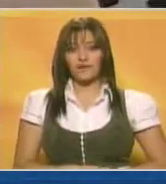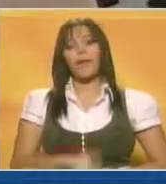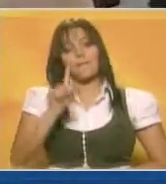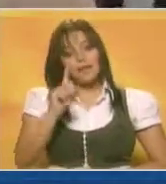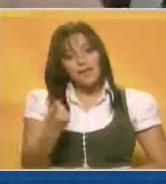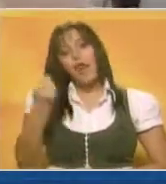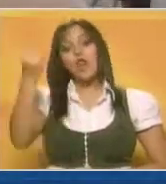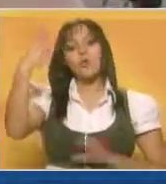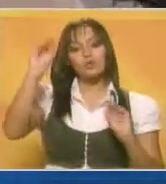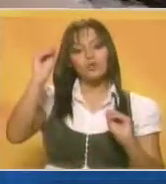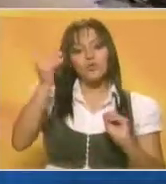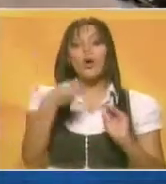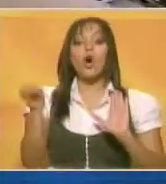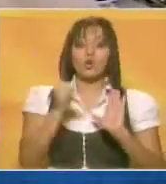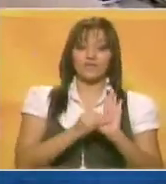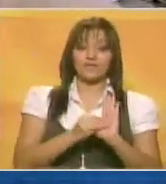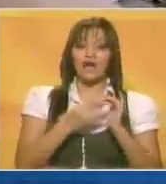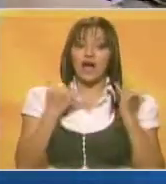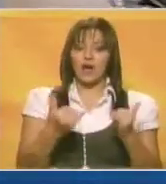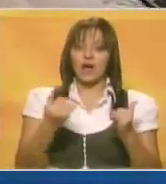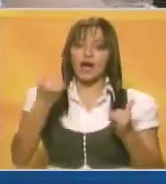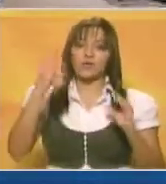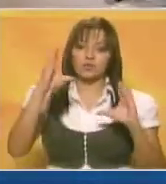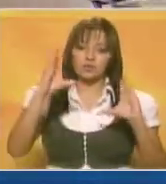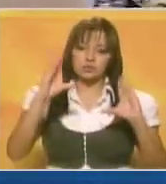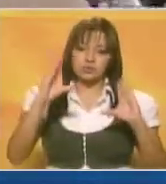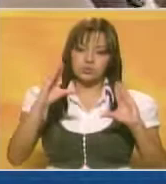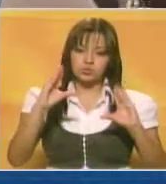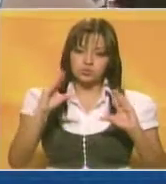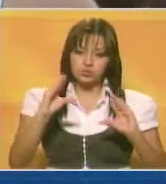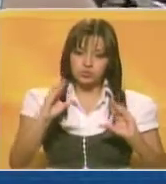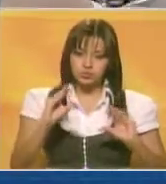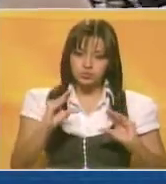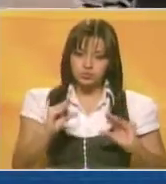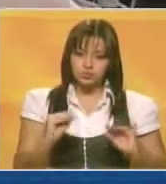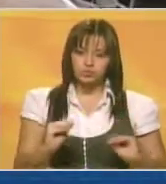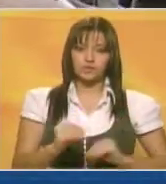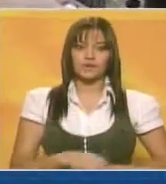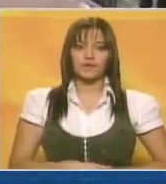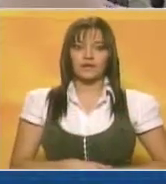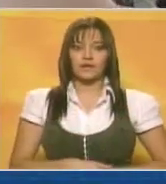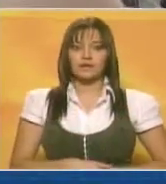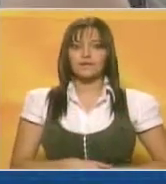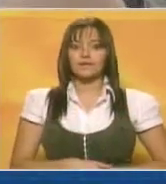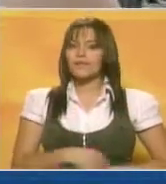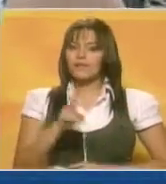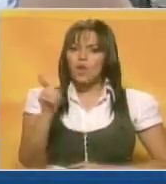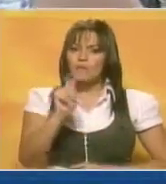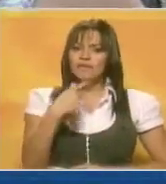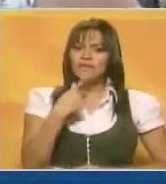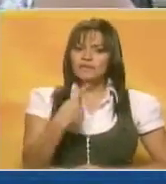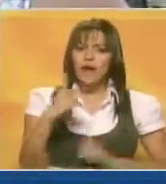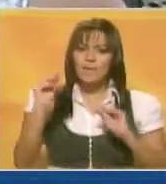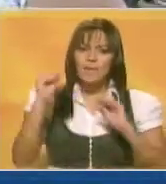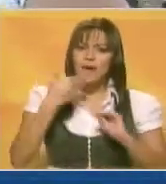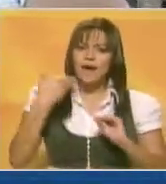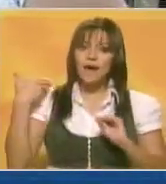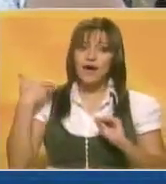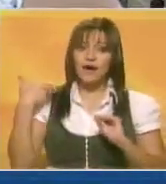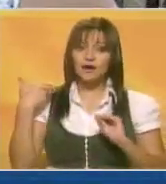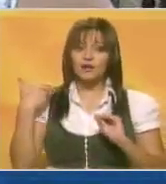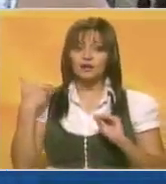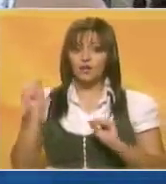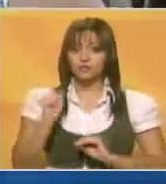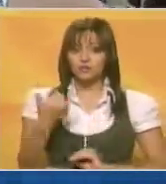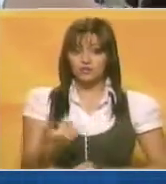Primero se fue la luz, luego se volvió a ir. Ahora era abajón, abajón, abajón, abajón. Entonces, sí, verdad, ¿se les ha dañado, sí, los electrodomésticos con esos apagones? Bueno, hasta ahorita no. Si